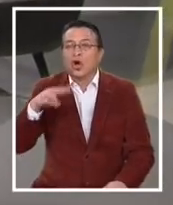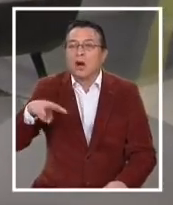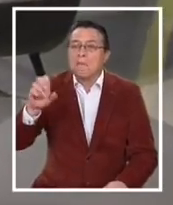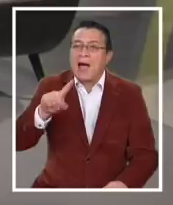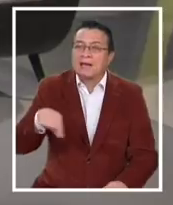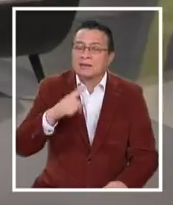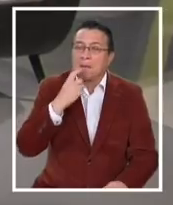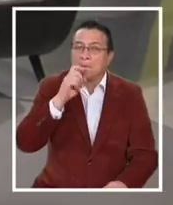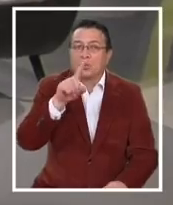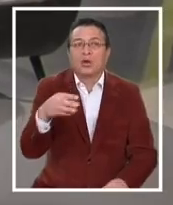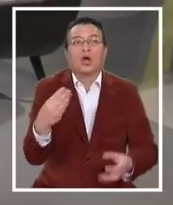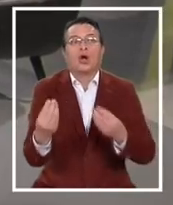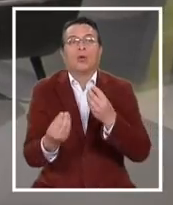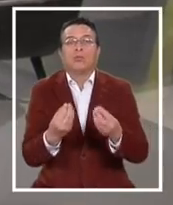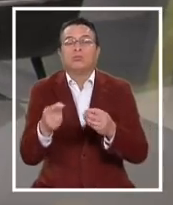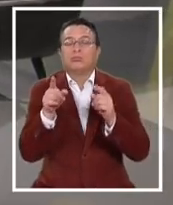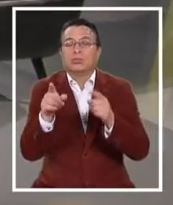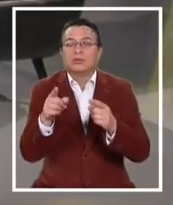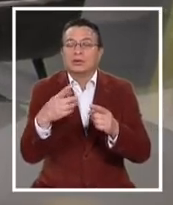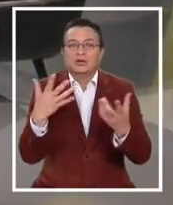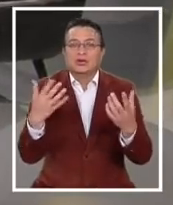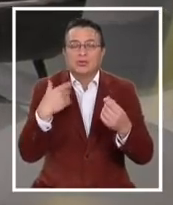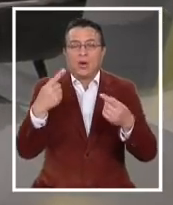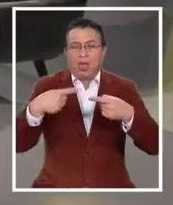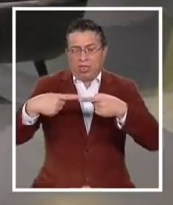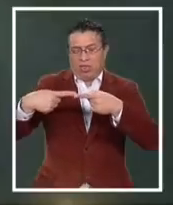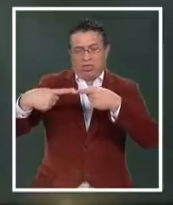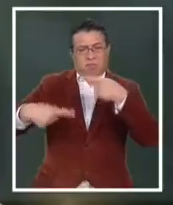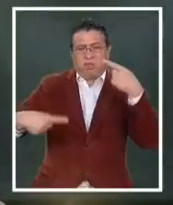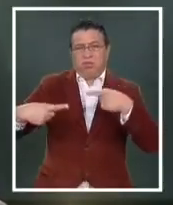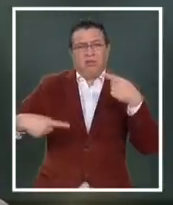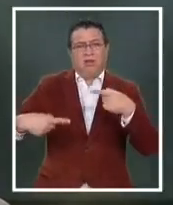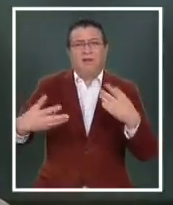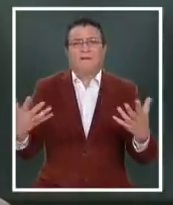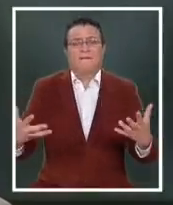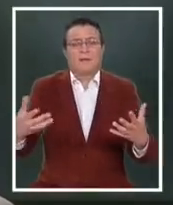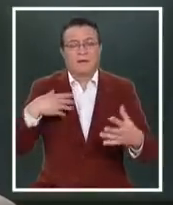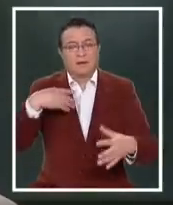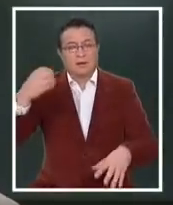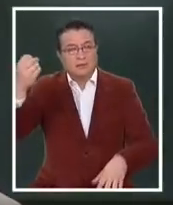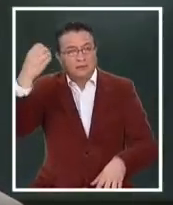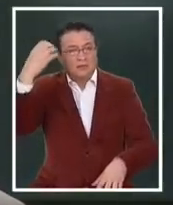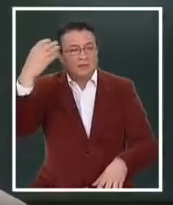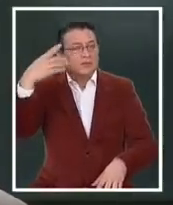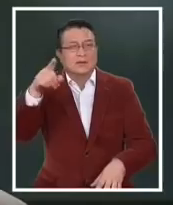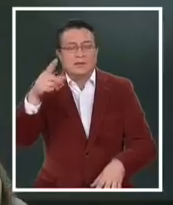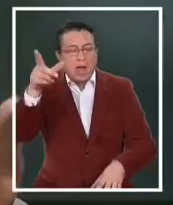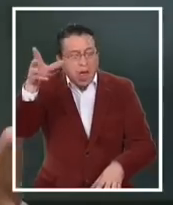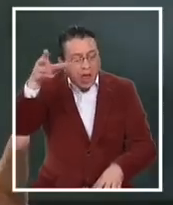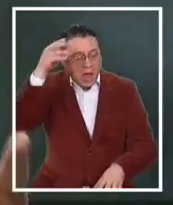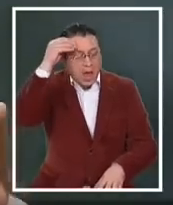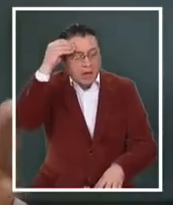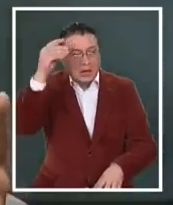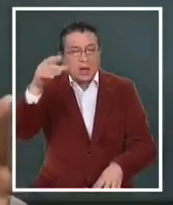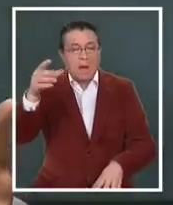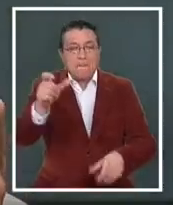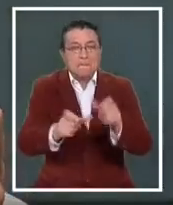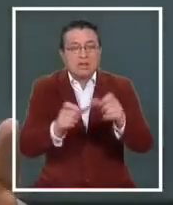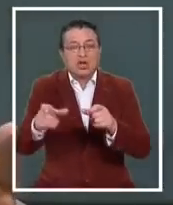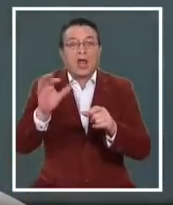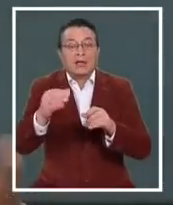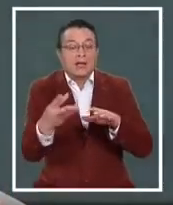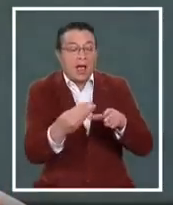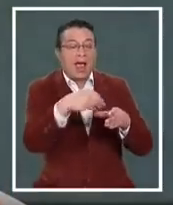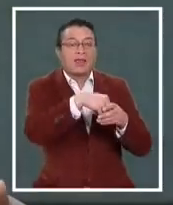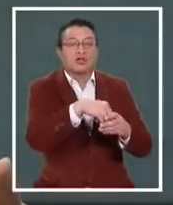explican ustedes que están tan encima de estos temas esta disociación entre la comprensión de la ciudadanía y lo que viven puertas adentro